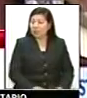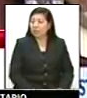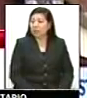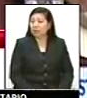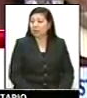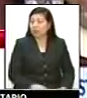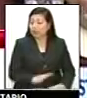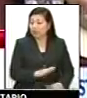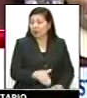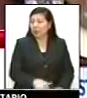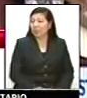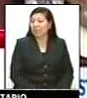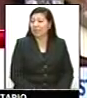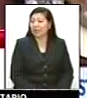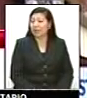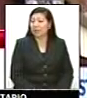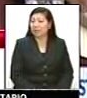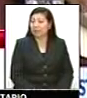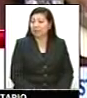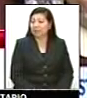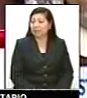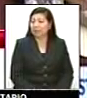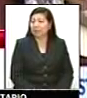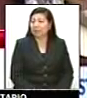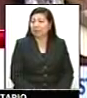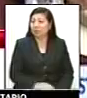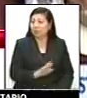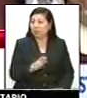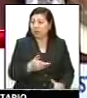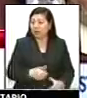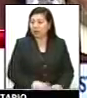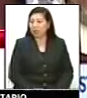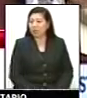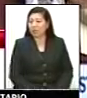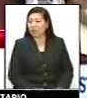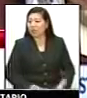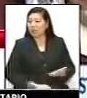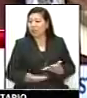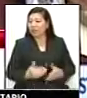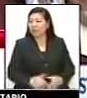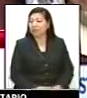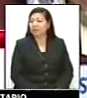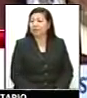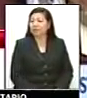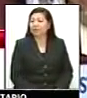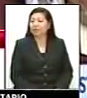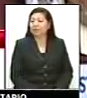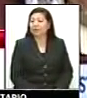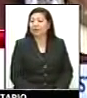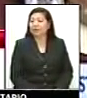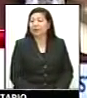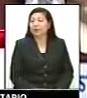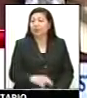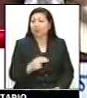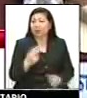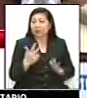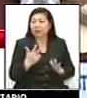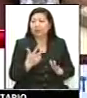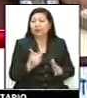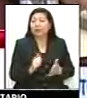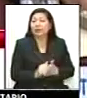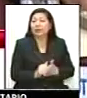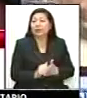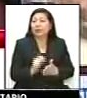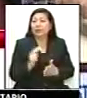ser múltiples. El doctor Carlos Mesía Ramírez ha sido presidente del Tribunal Constitucional en el periodo 2008 y en el